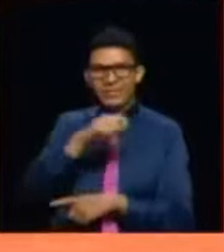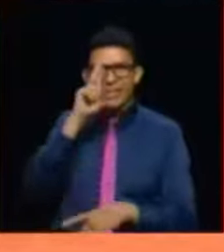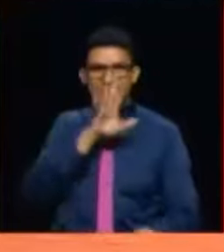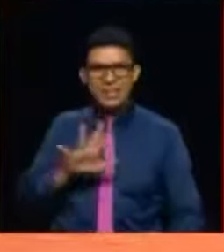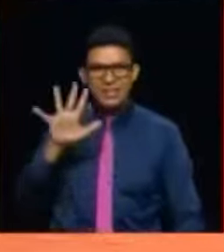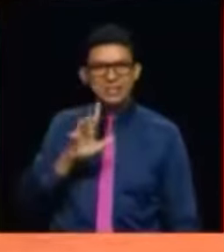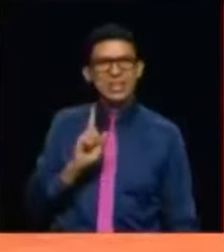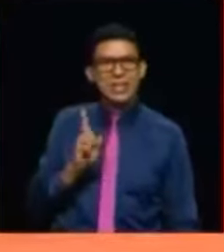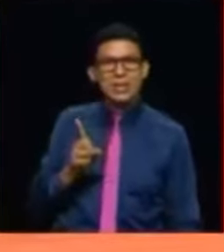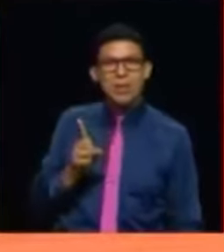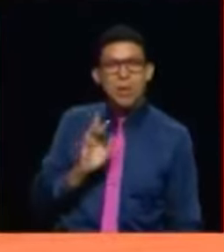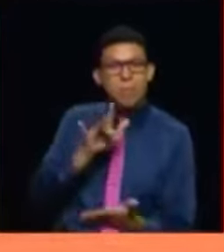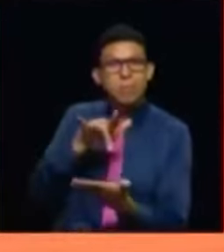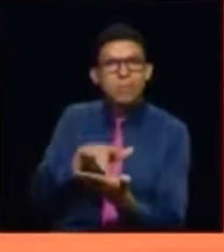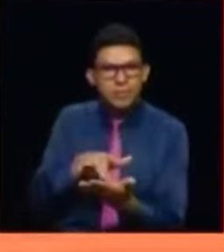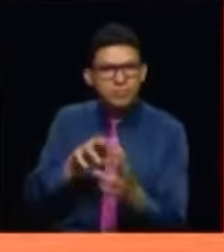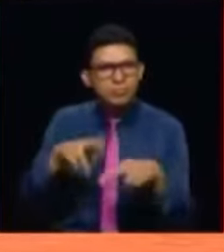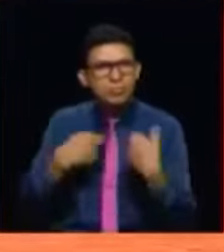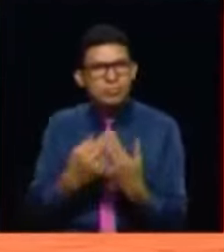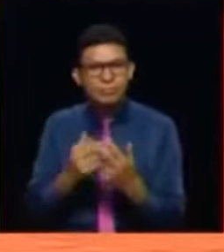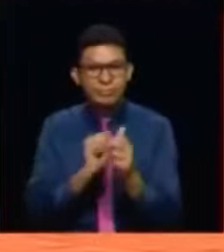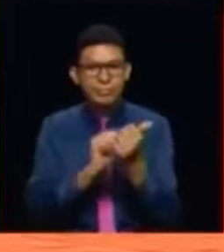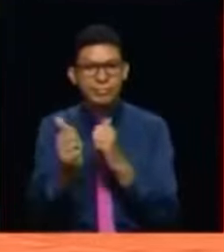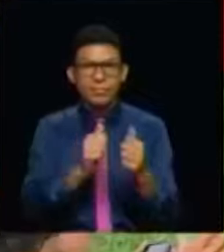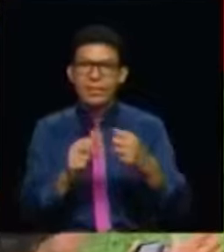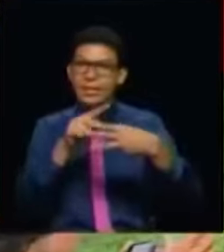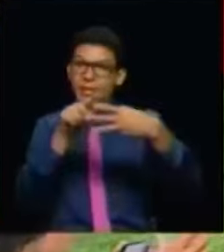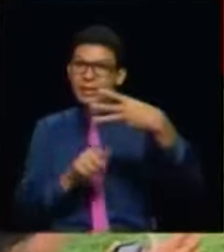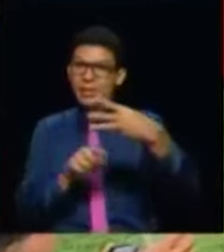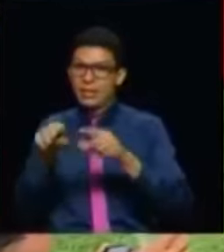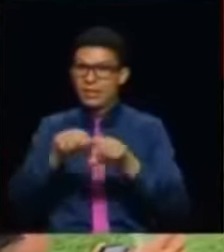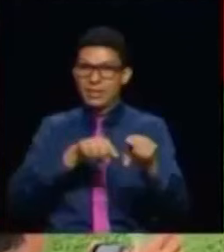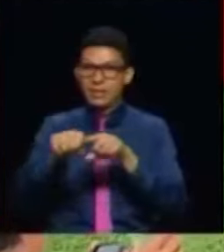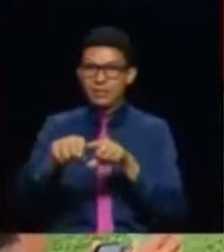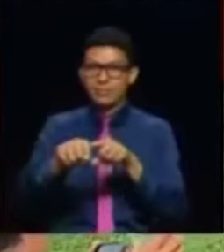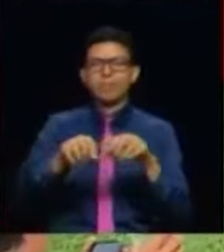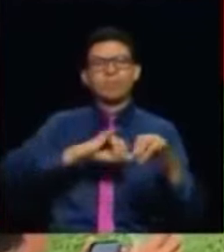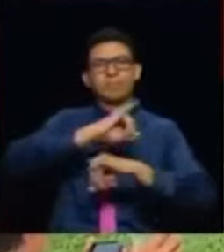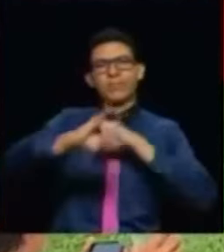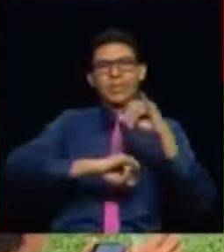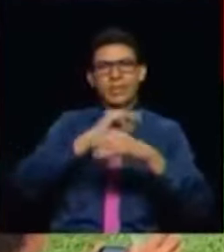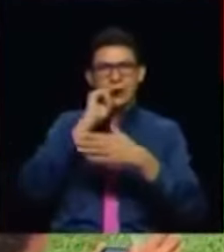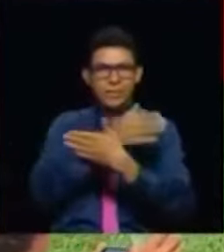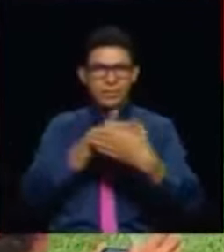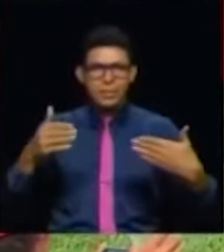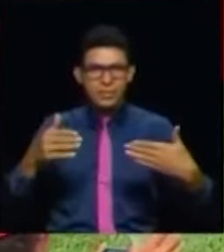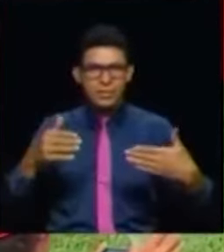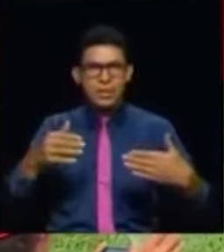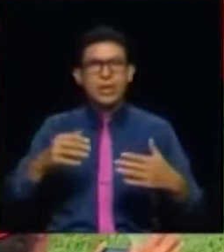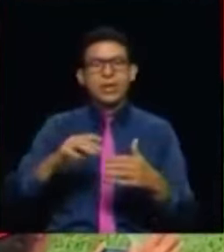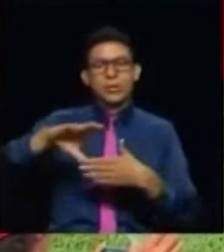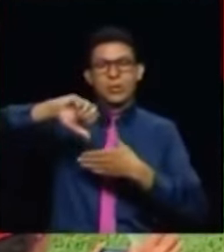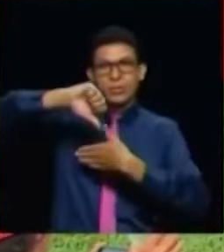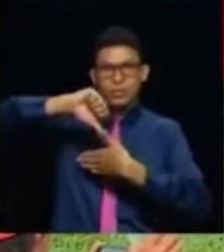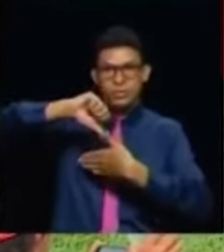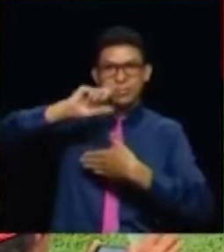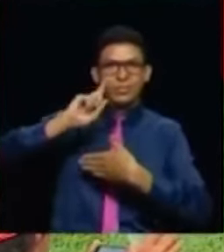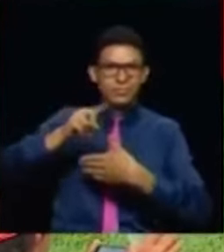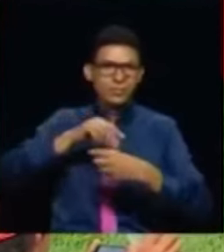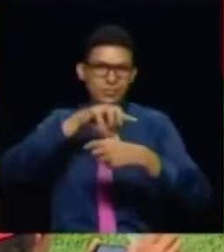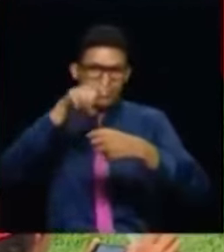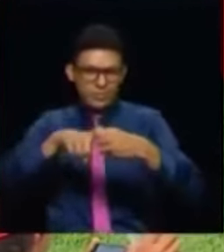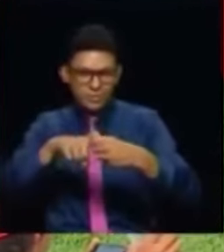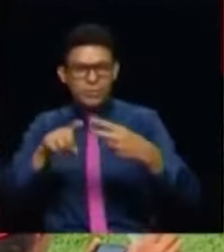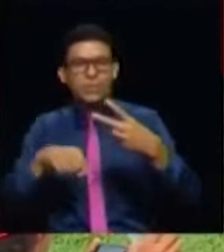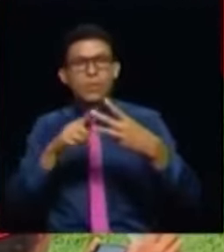En este lugar se reúnen deportistas de 3 torneos, el Festival Internacional Infantil, la Gira Sudamericana del COSAT y el